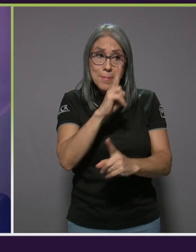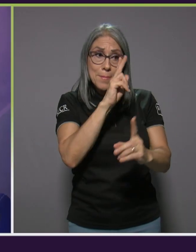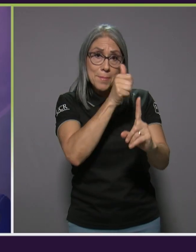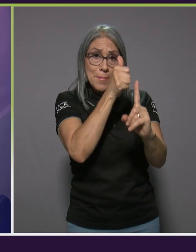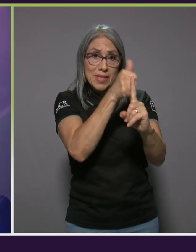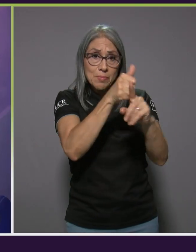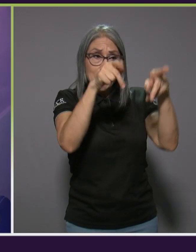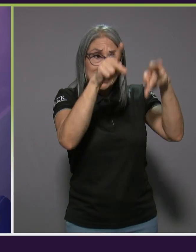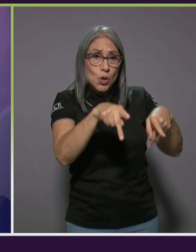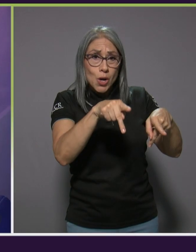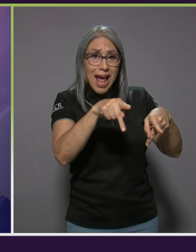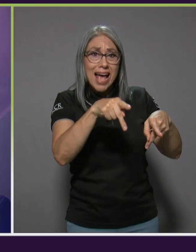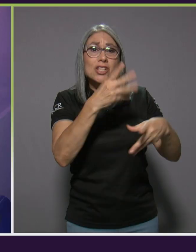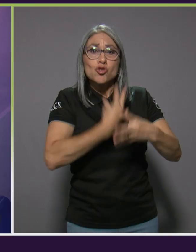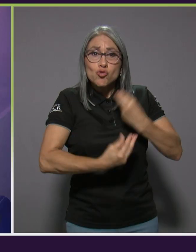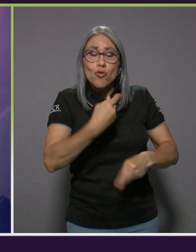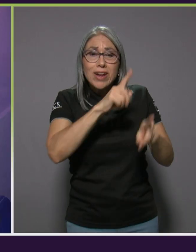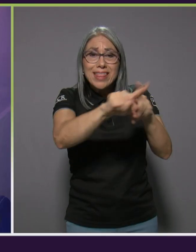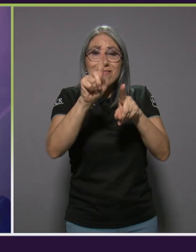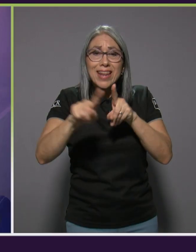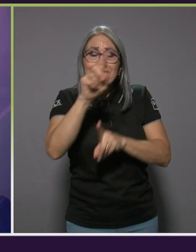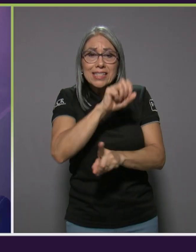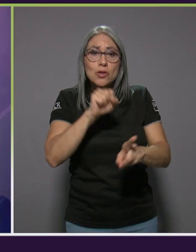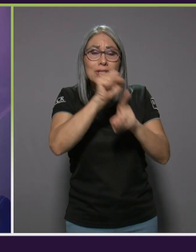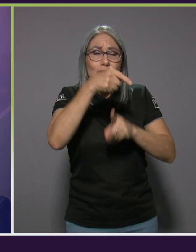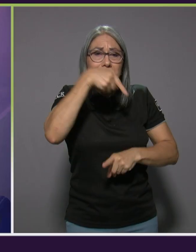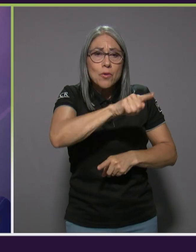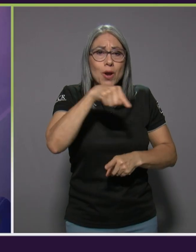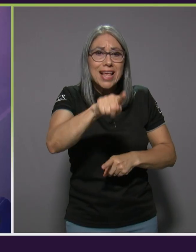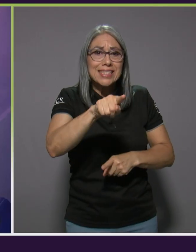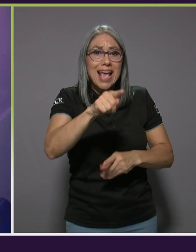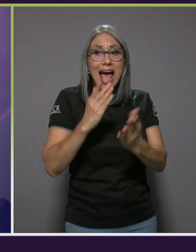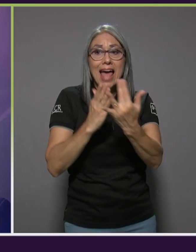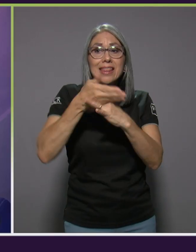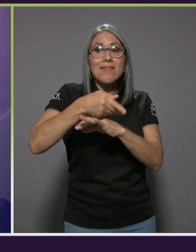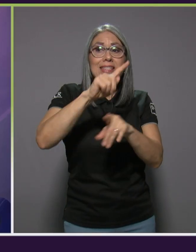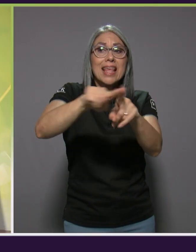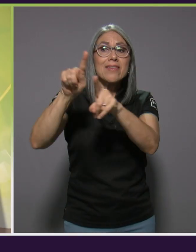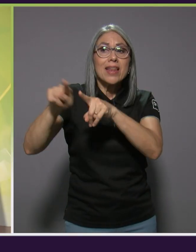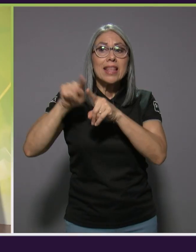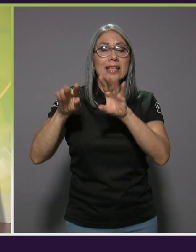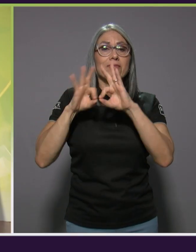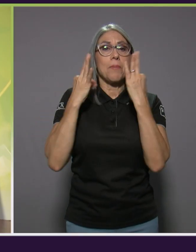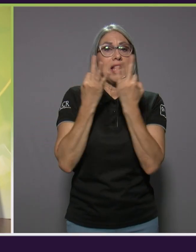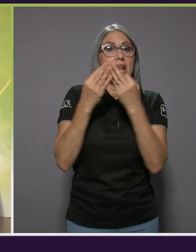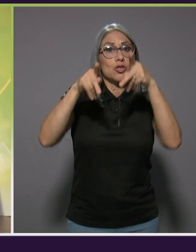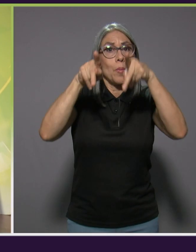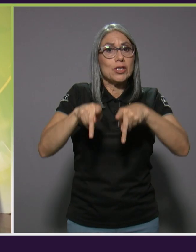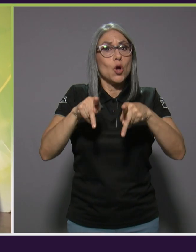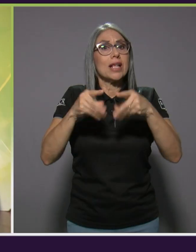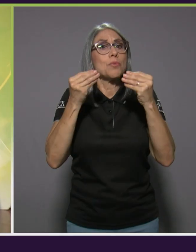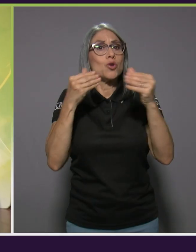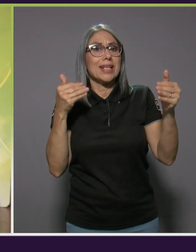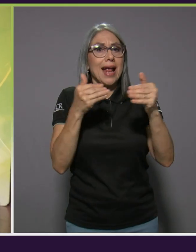persona por diferentes familiares, por ejemplo, o personas cercanas. Entonces,